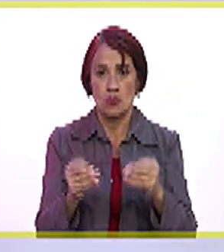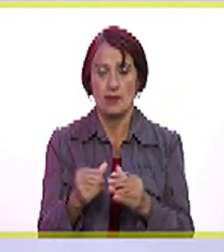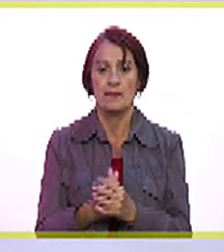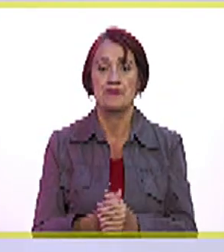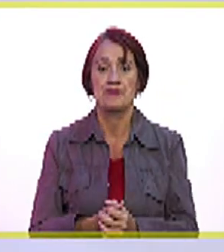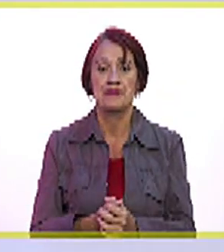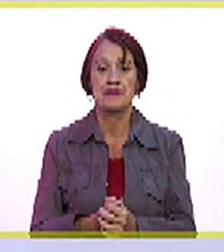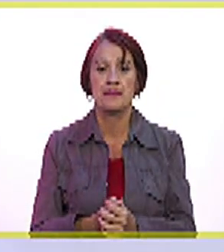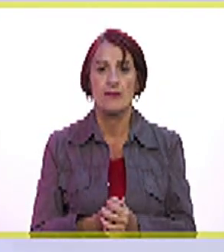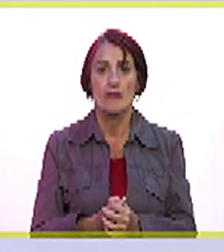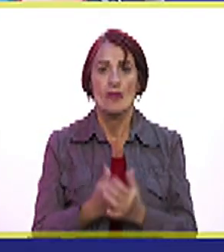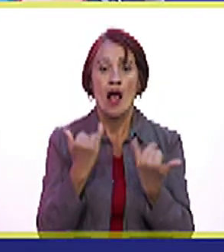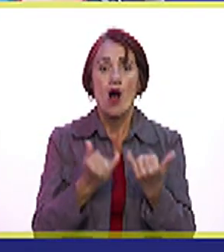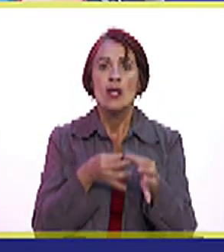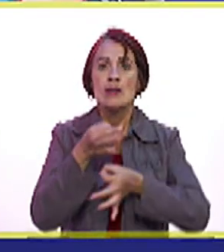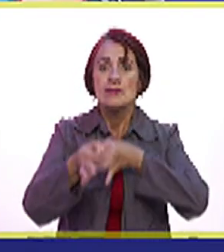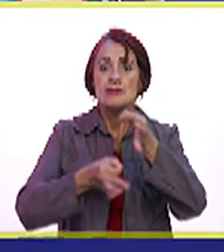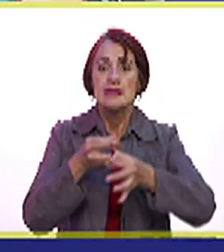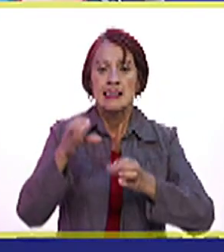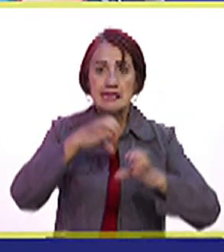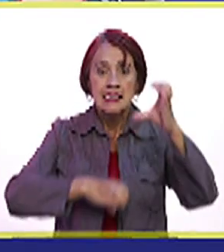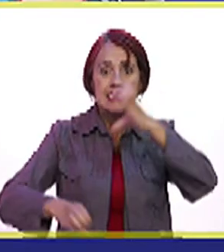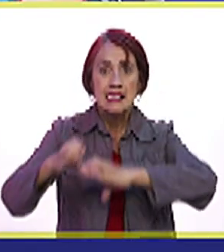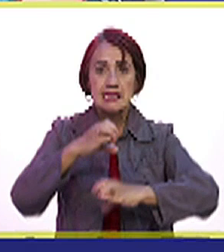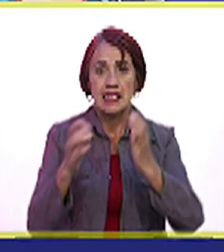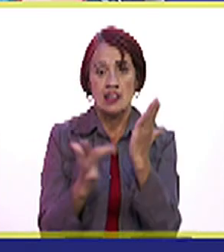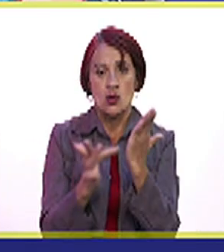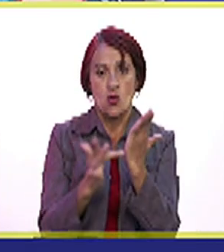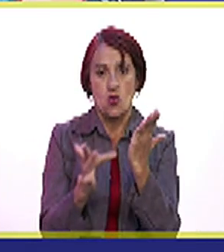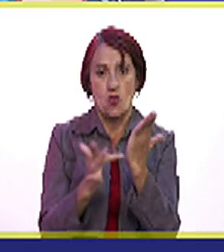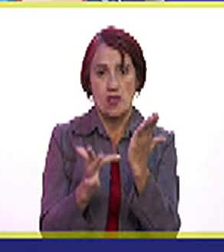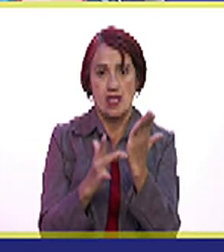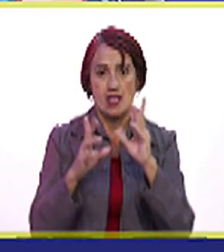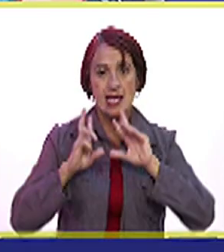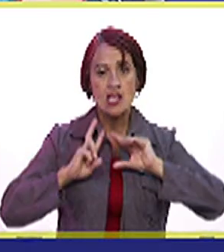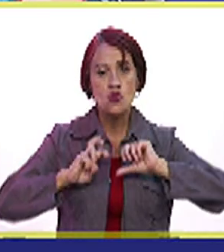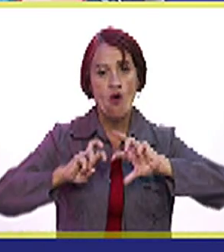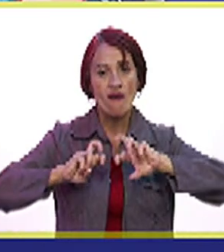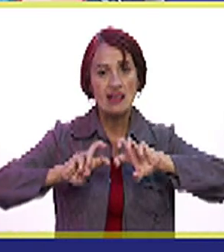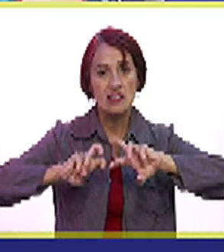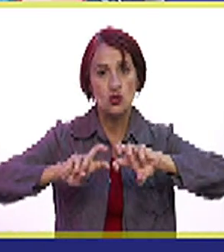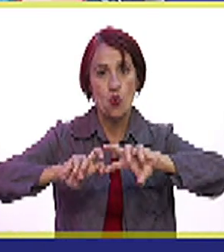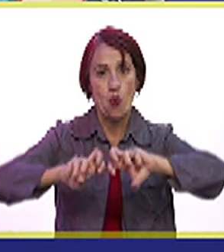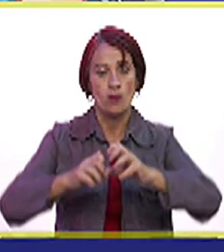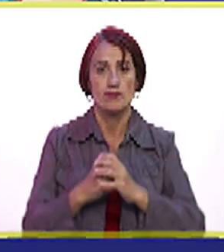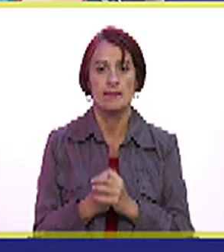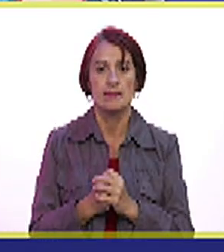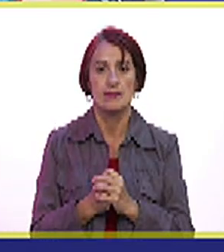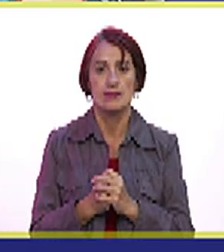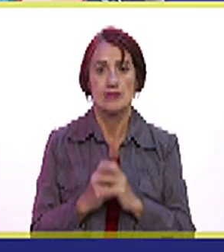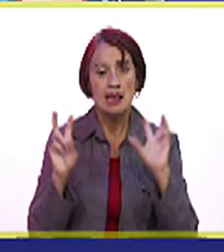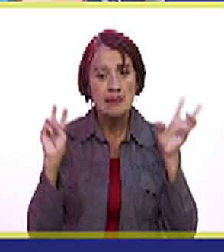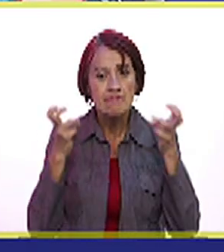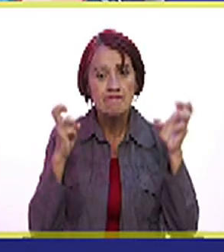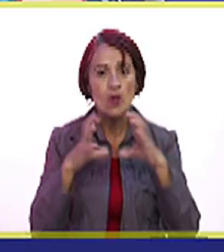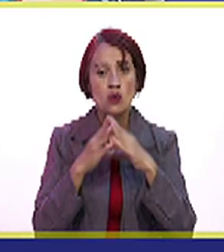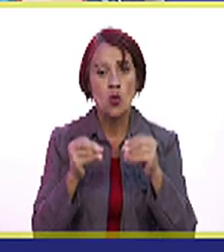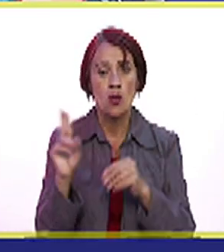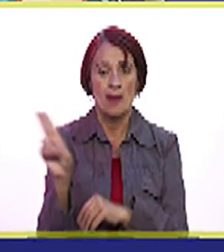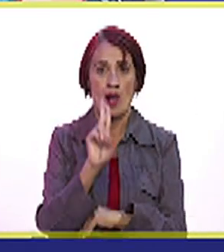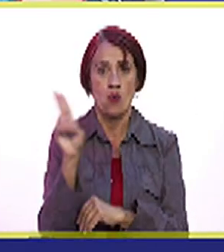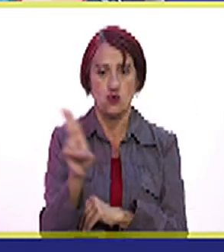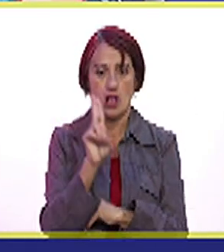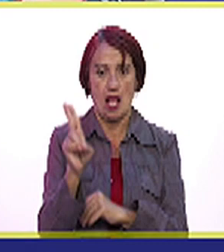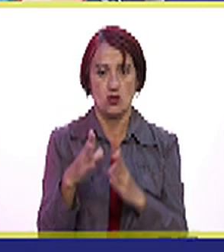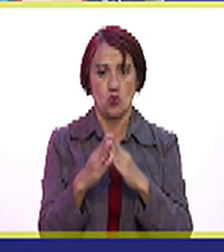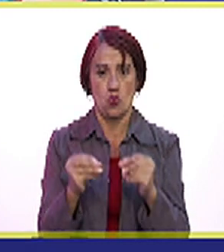¿Okay? Vamos a hablar ciencia, tecnología e innovación, parte de nuestros temas que vamos a estar utilizando. ¿Okay?